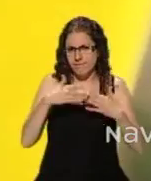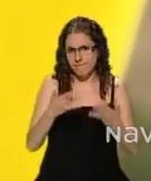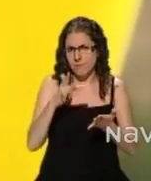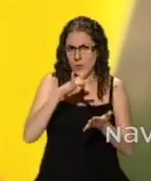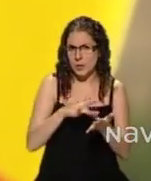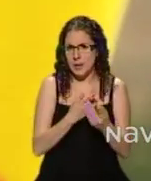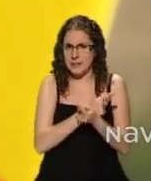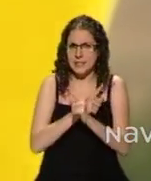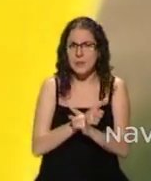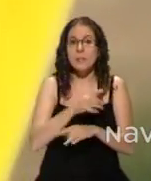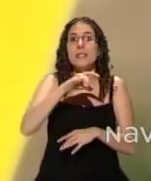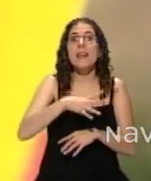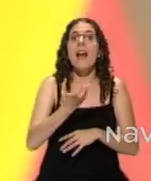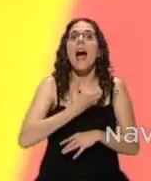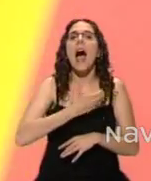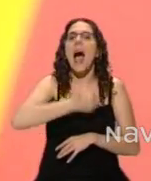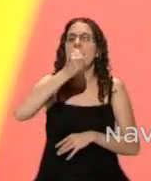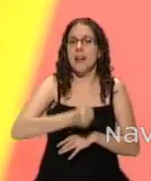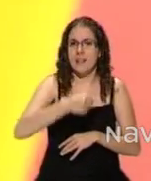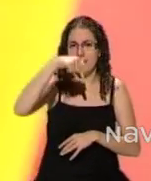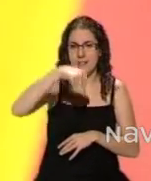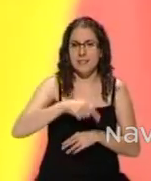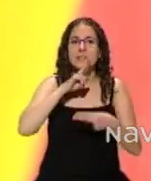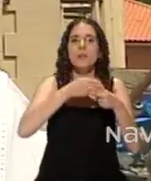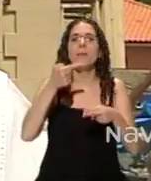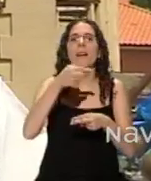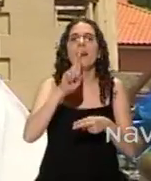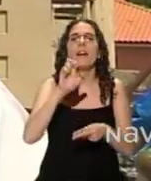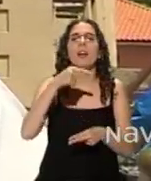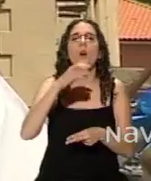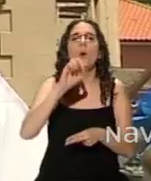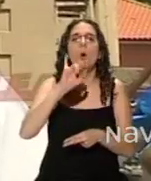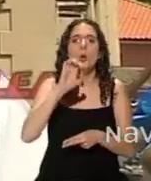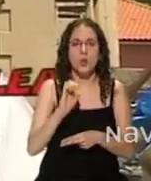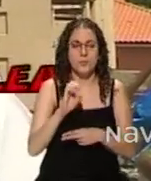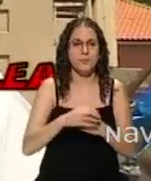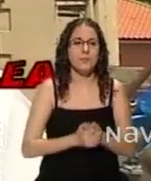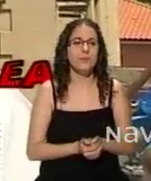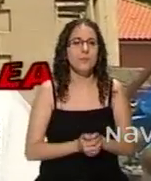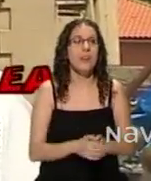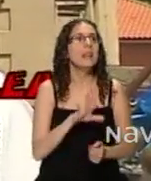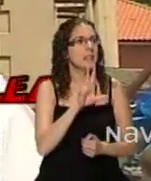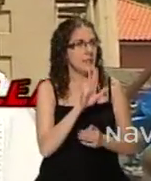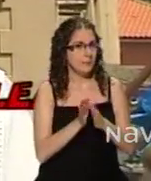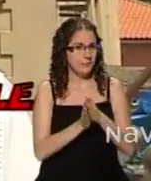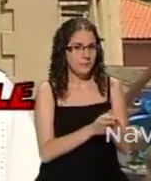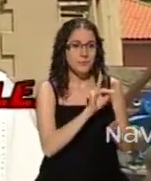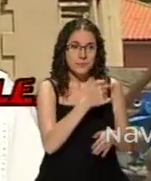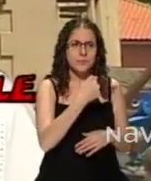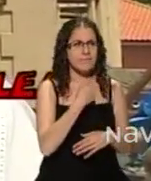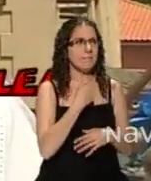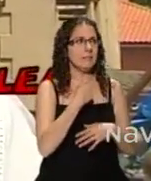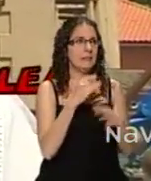mañana de hoy es el alcalde de esta localidad, Gregorio Galilea. Hombre, por supuesto, yo tenía ganas de que llegarían las fiestas y que